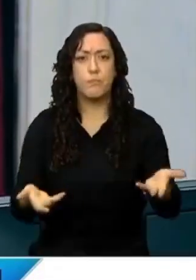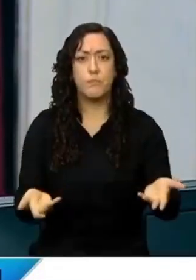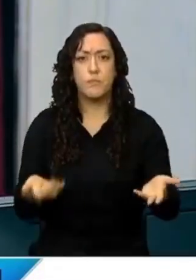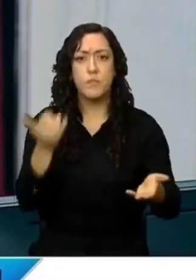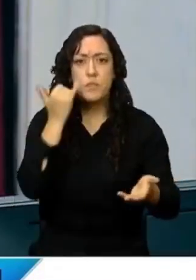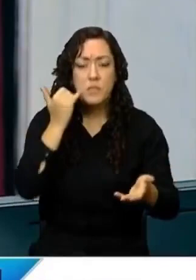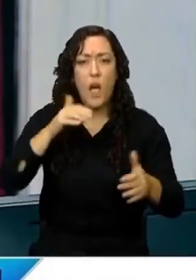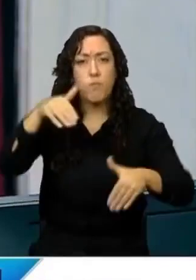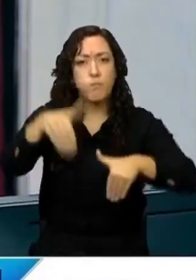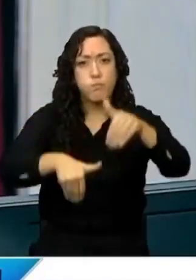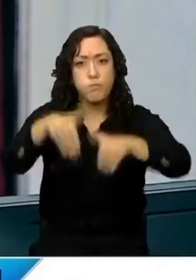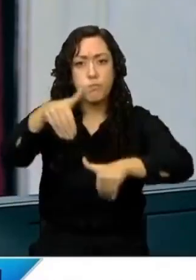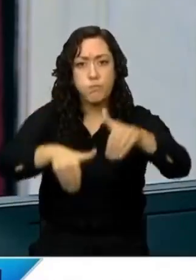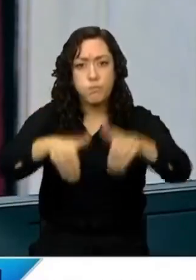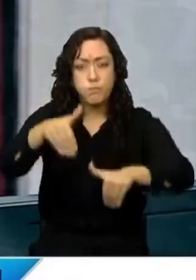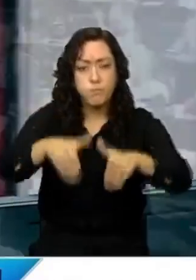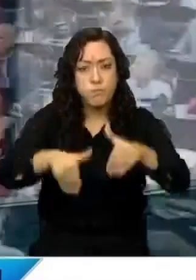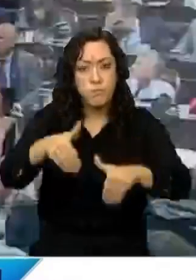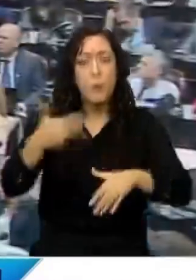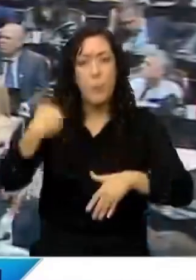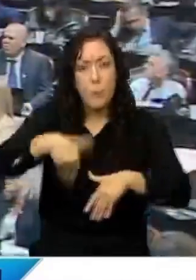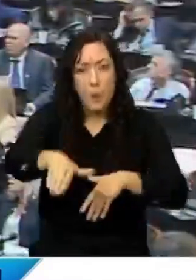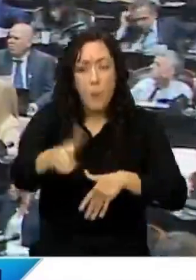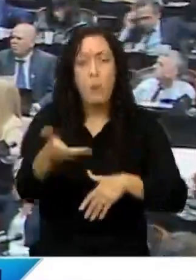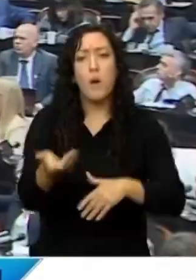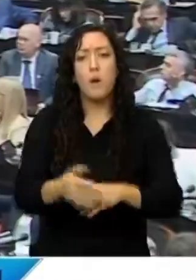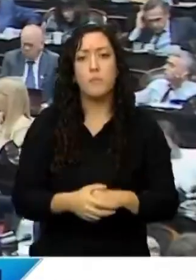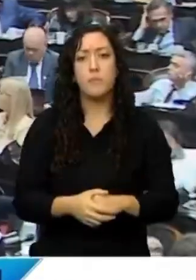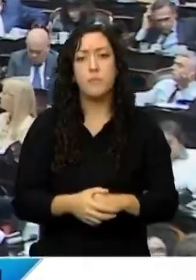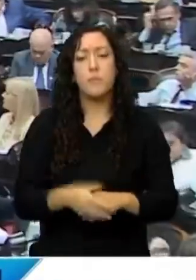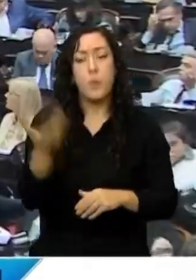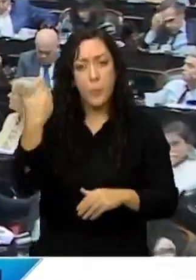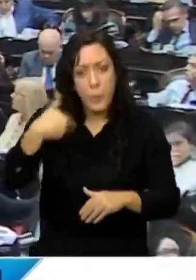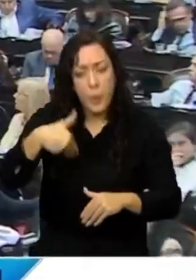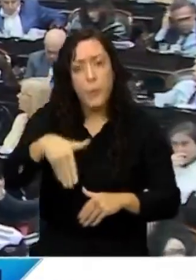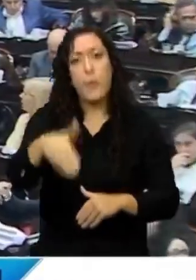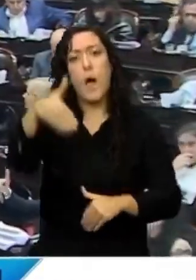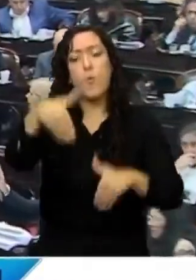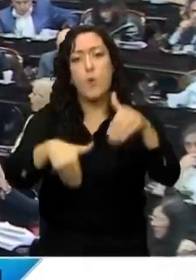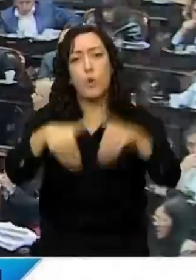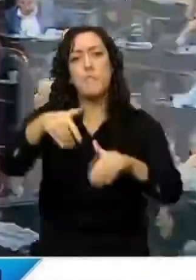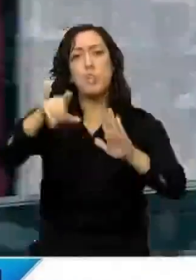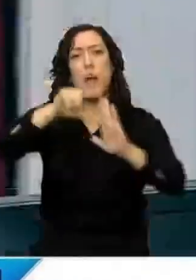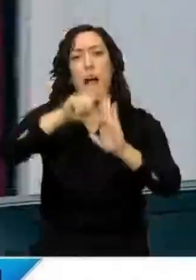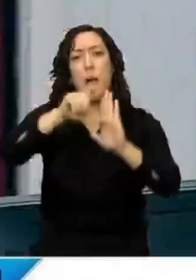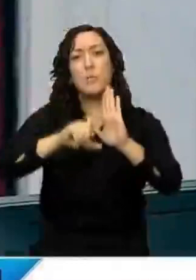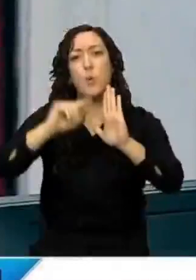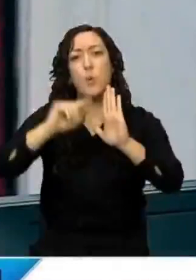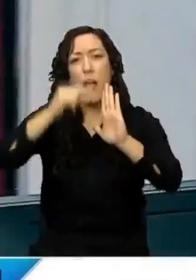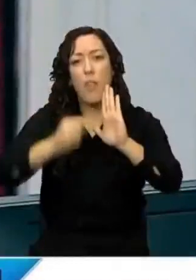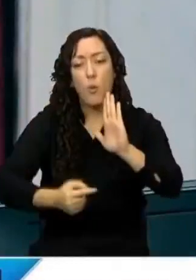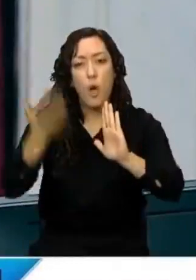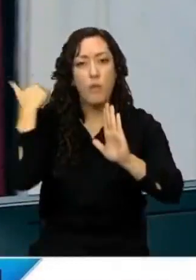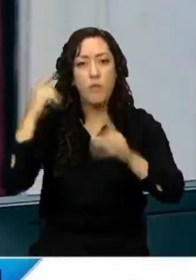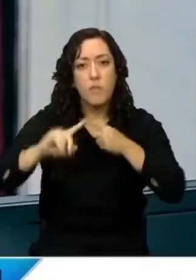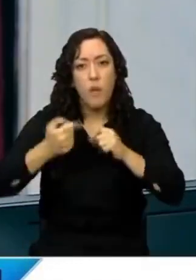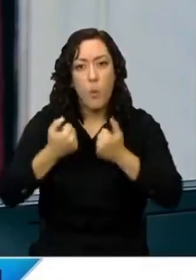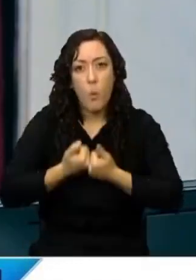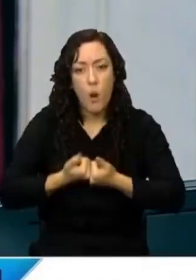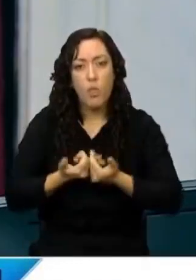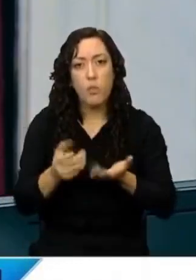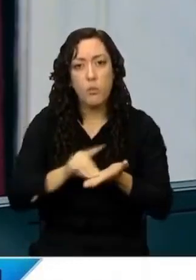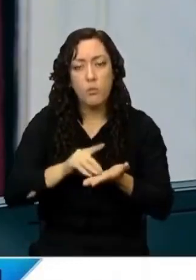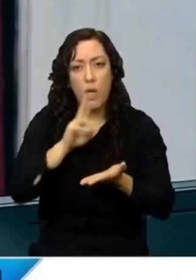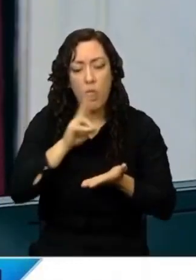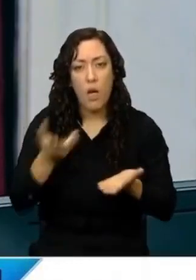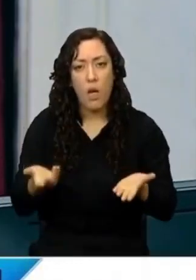190 del reglamento de la Cámara de Diputados dice en una parte que será nominal la votación artículo por artículo, no por capítulos. Claro. Textual